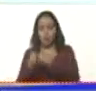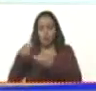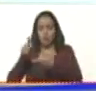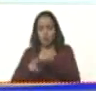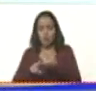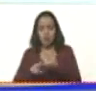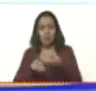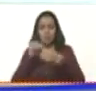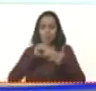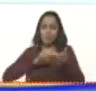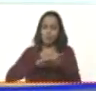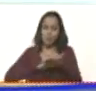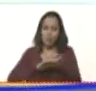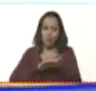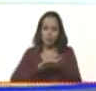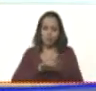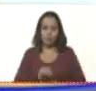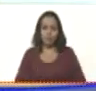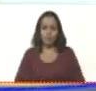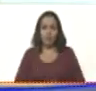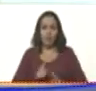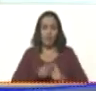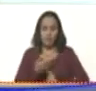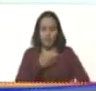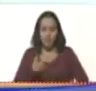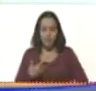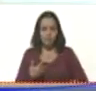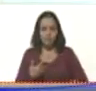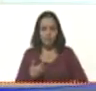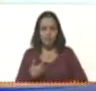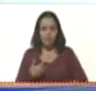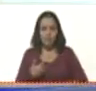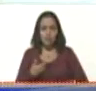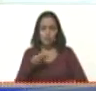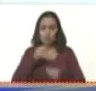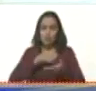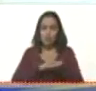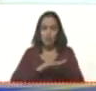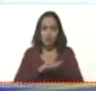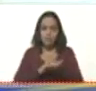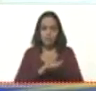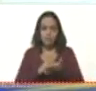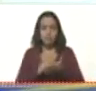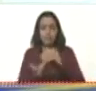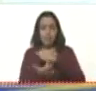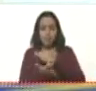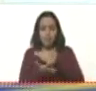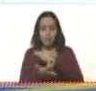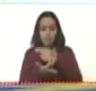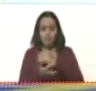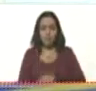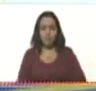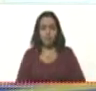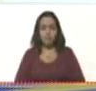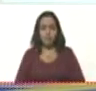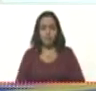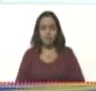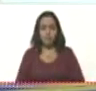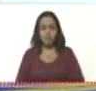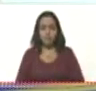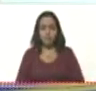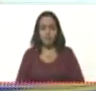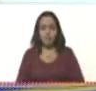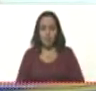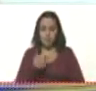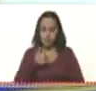resolvimos. Por eso yo quiero una solución tecnológica con el carnet de la patria. Y si yo,